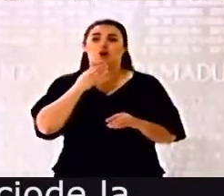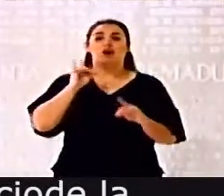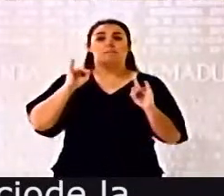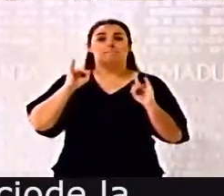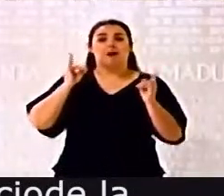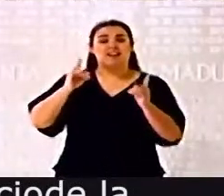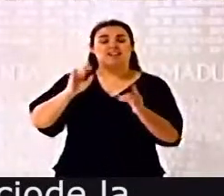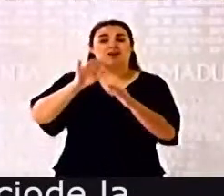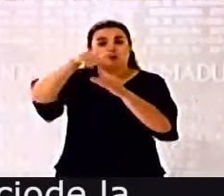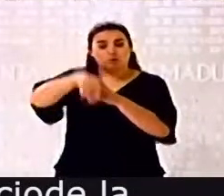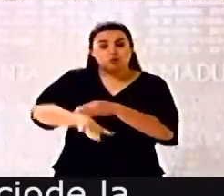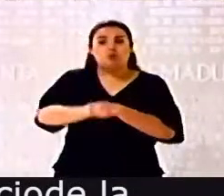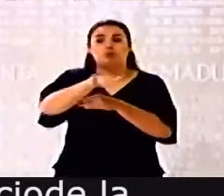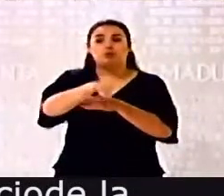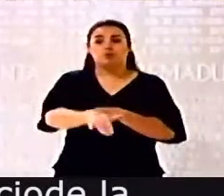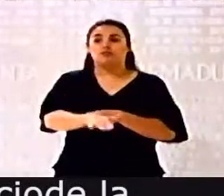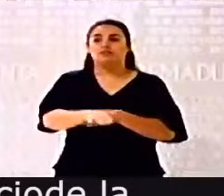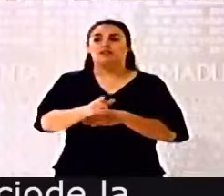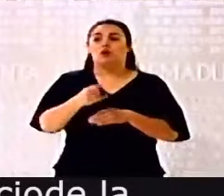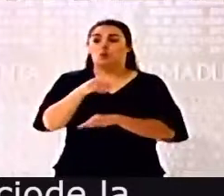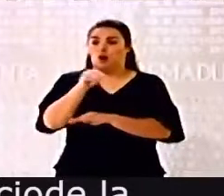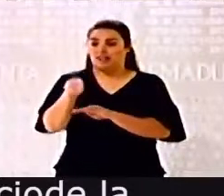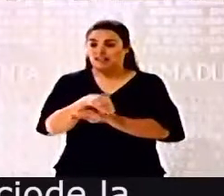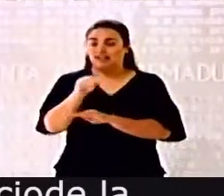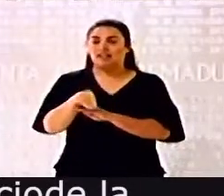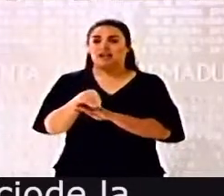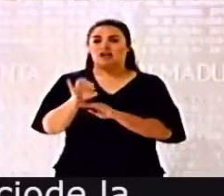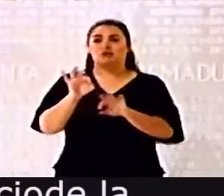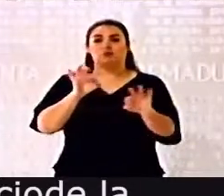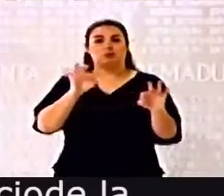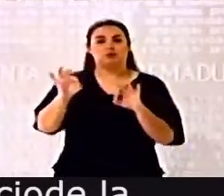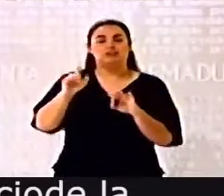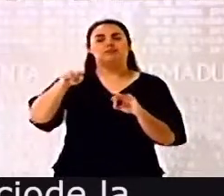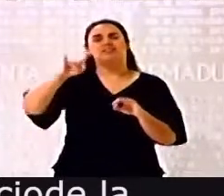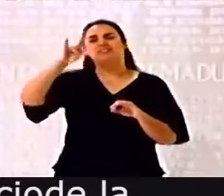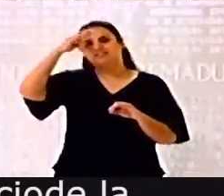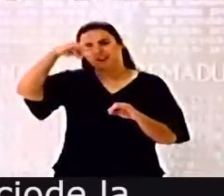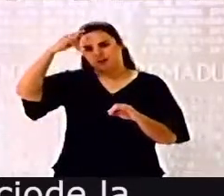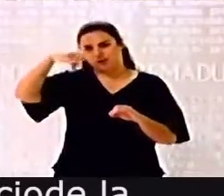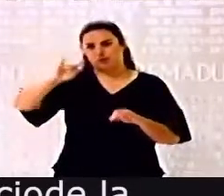atracciones, en las guarderías y en los espectáculos taurinos.